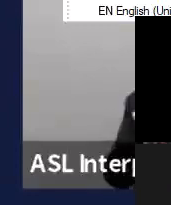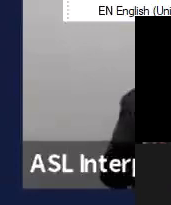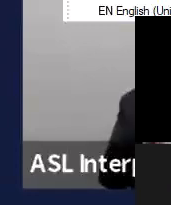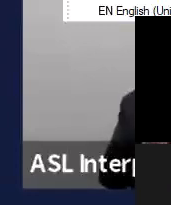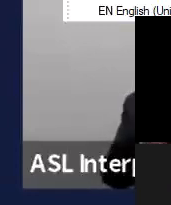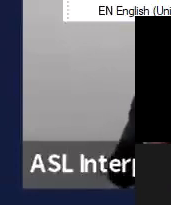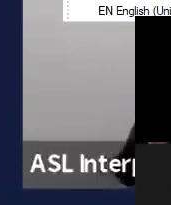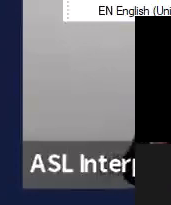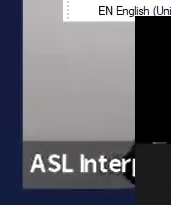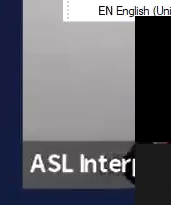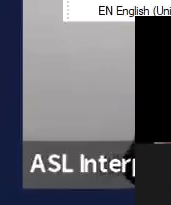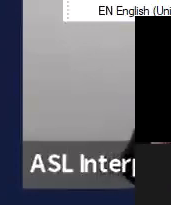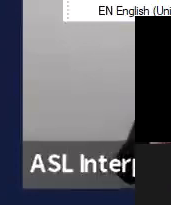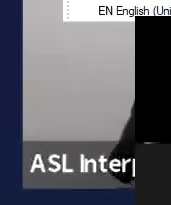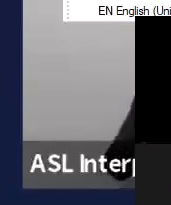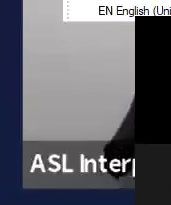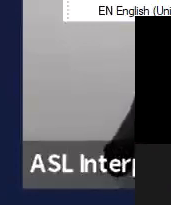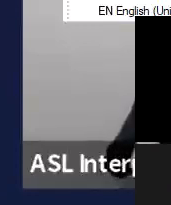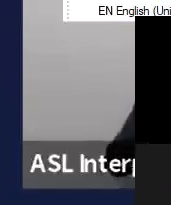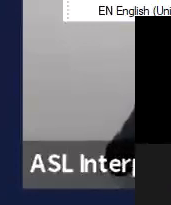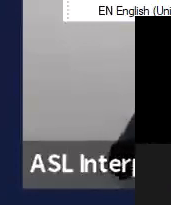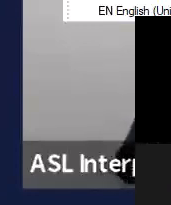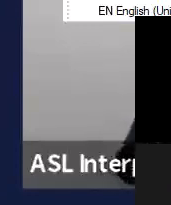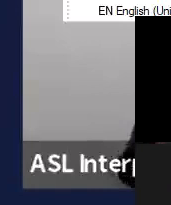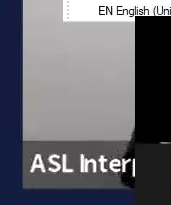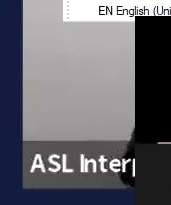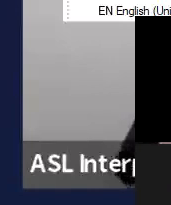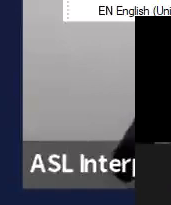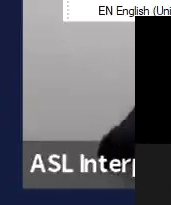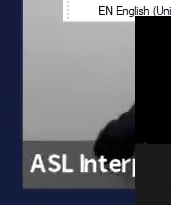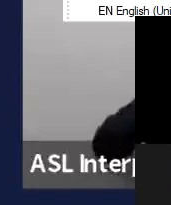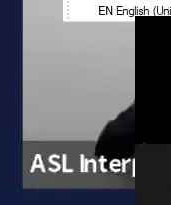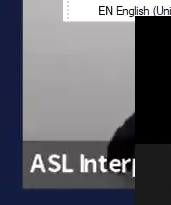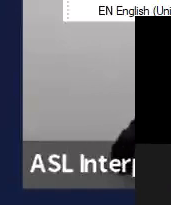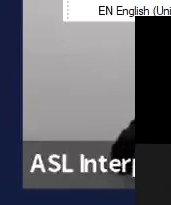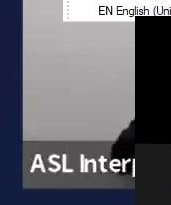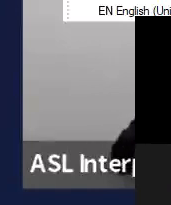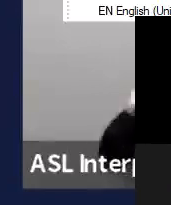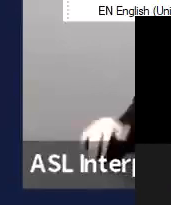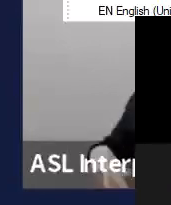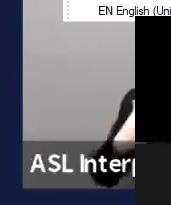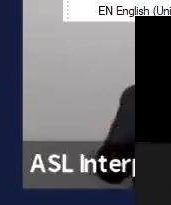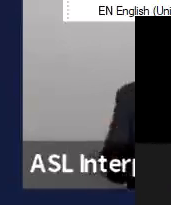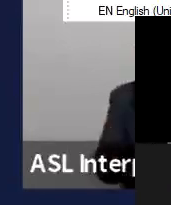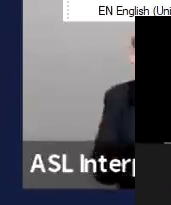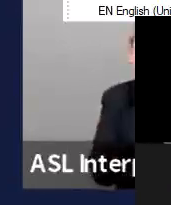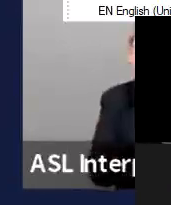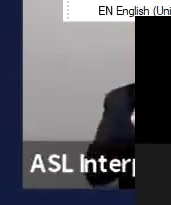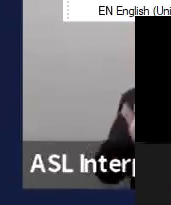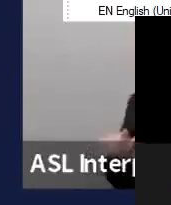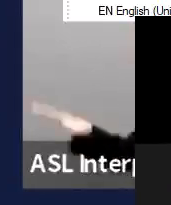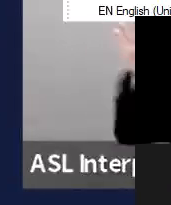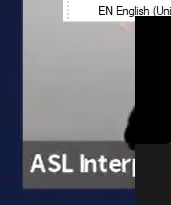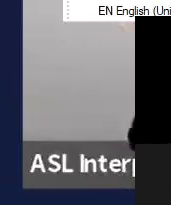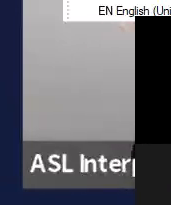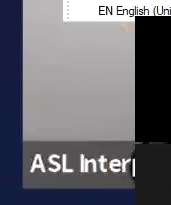el estado. Esto está sino completamente motivado por la población no vacunada